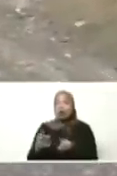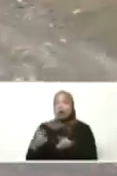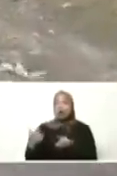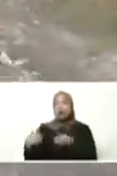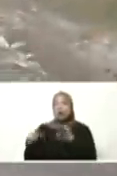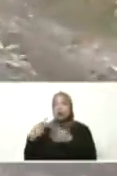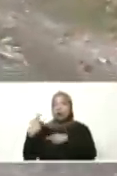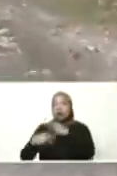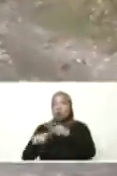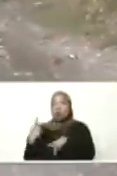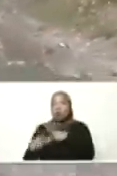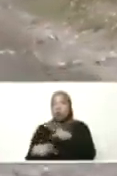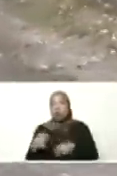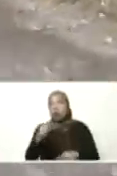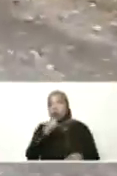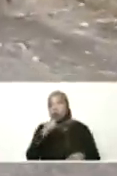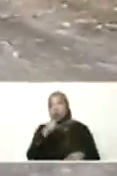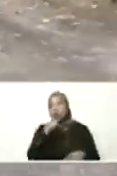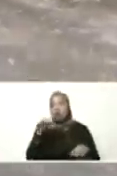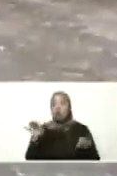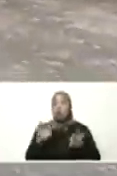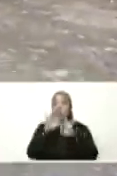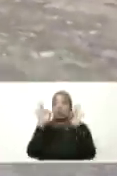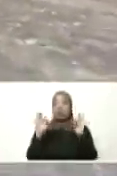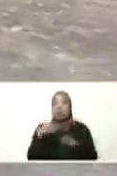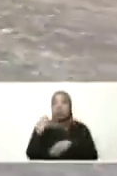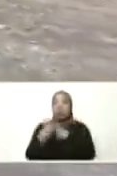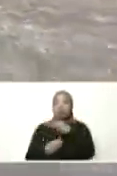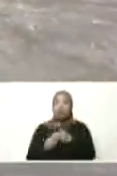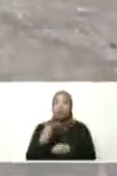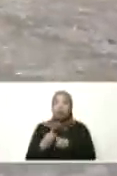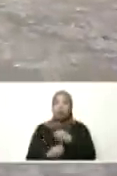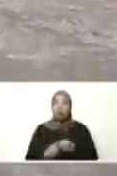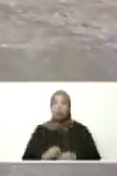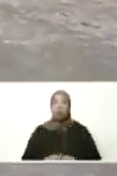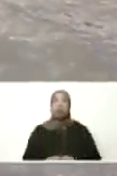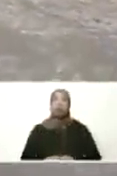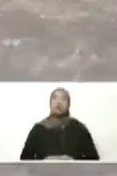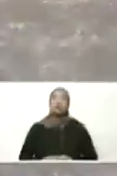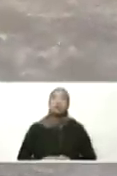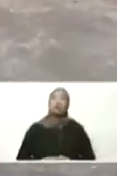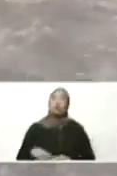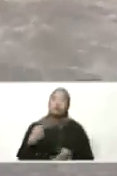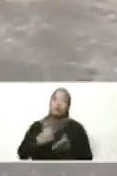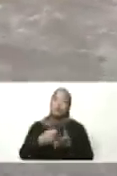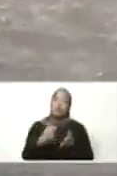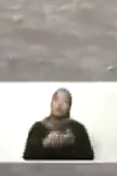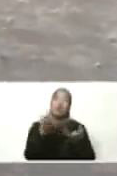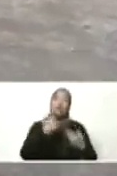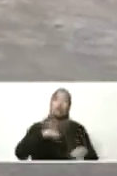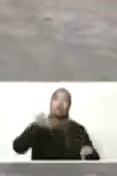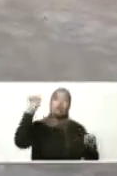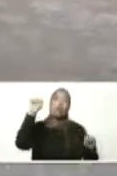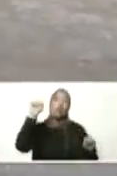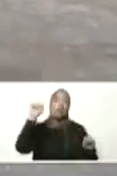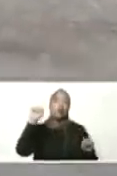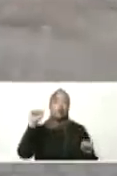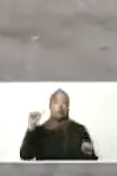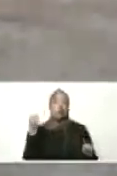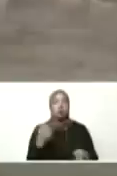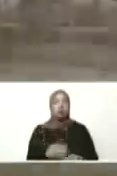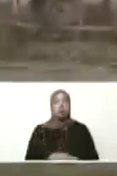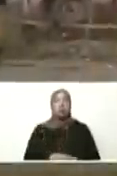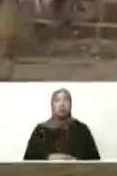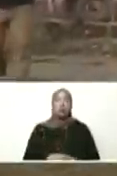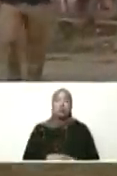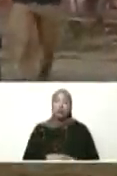unidades de producción con sus excedentes, con sus fondos para la producción, sus fondos para la inversión social. Así que, presidente, cuente que